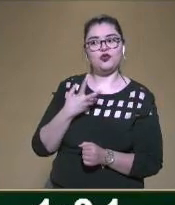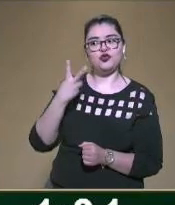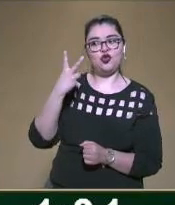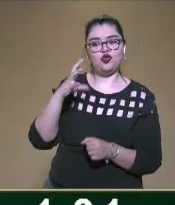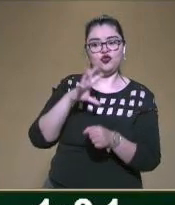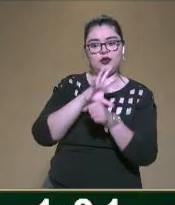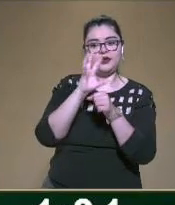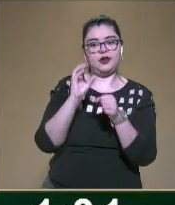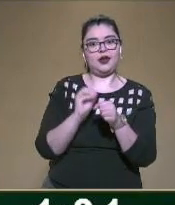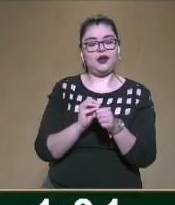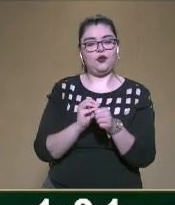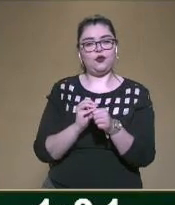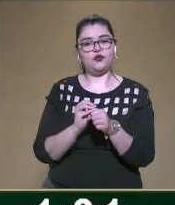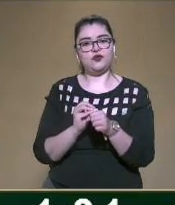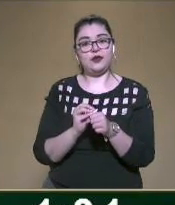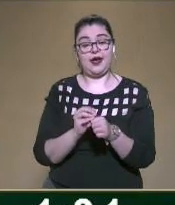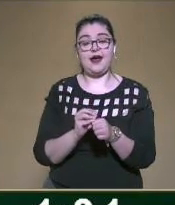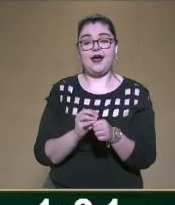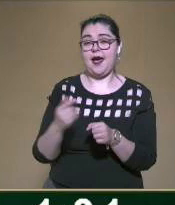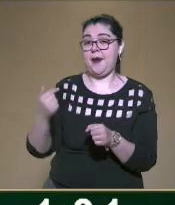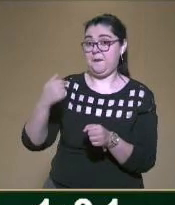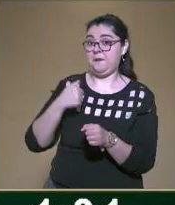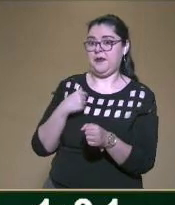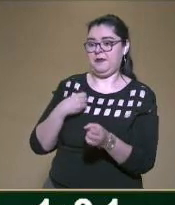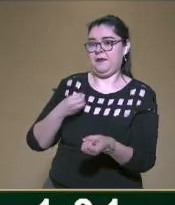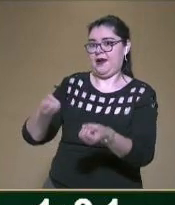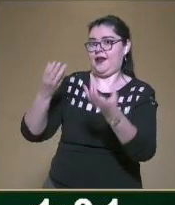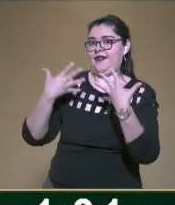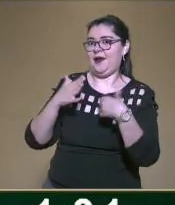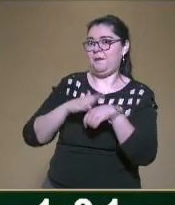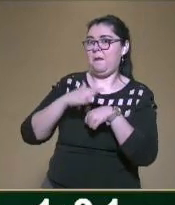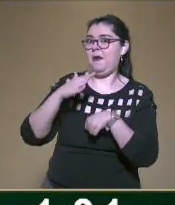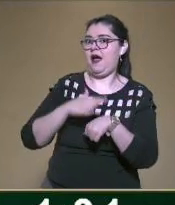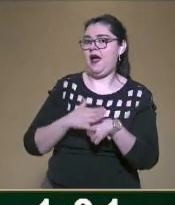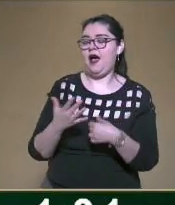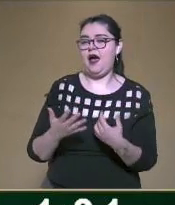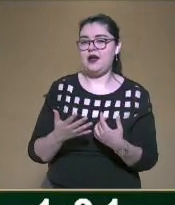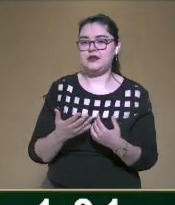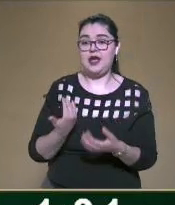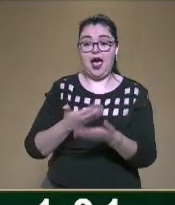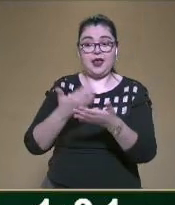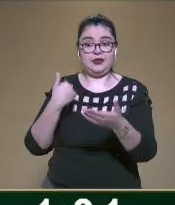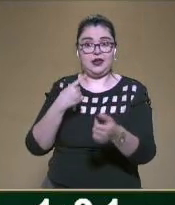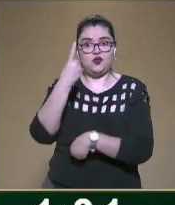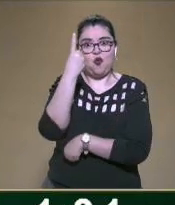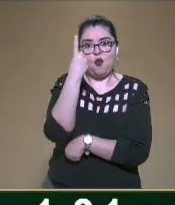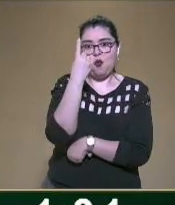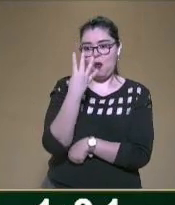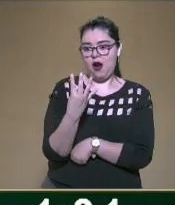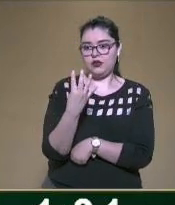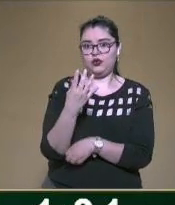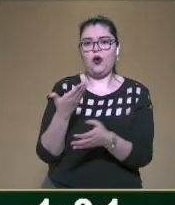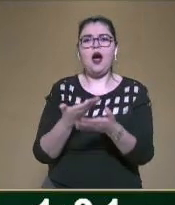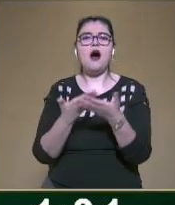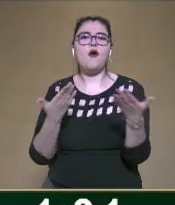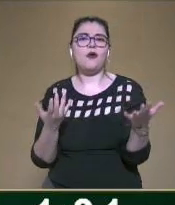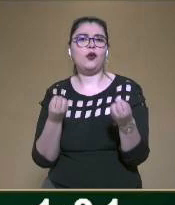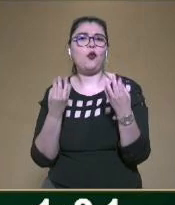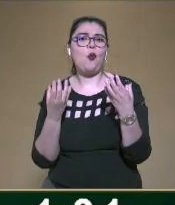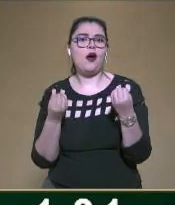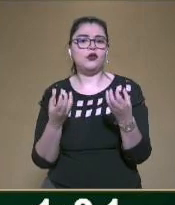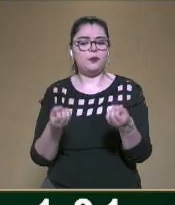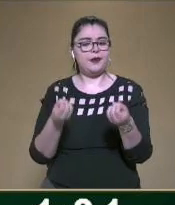más, maestro. Entonces, la fracción va a ser mayor. En vez de tocarme un cuarto, ¿cuánto me va a tocar? Le va a